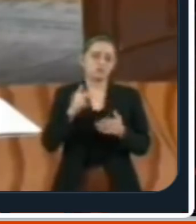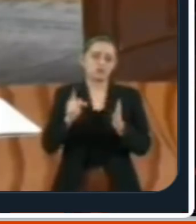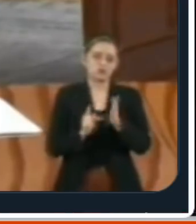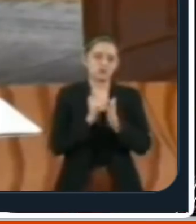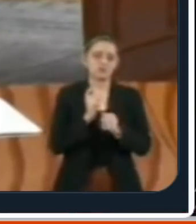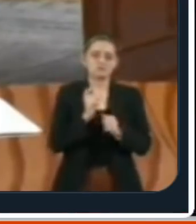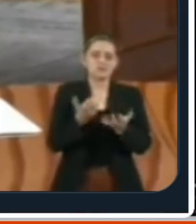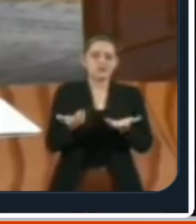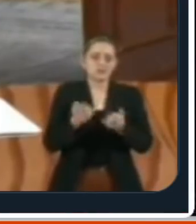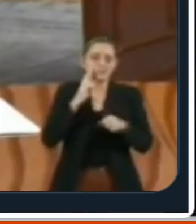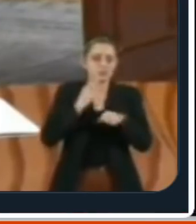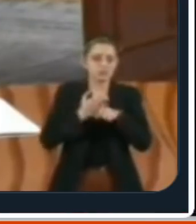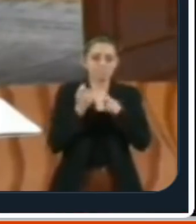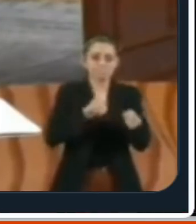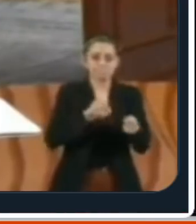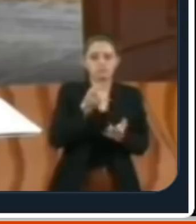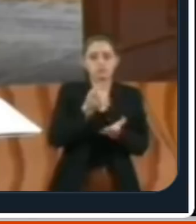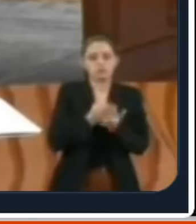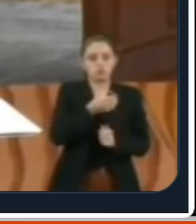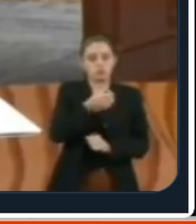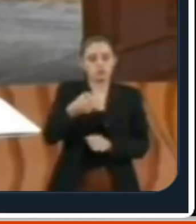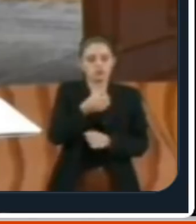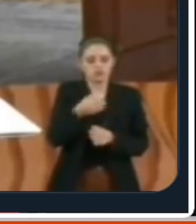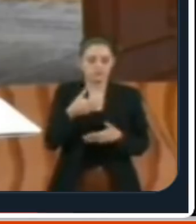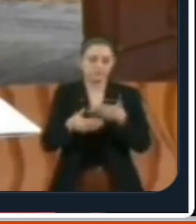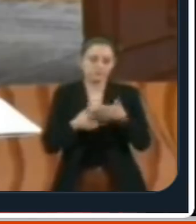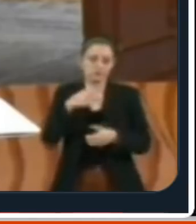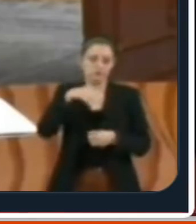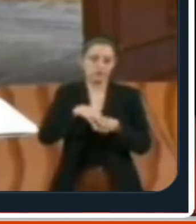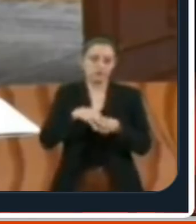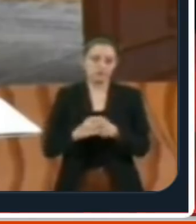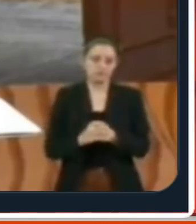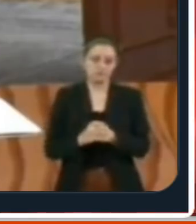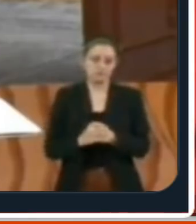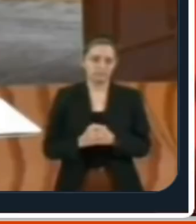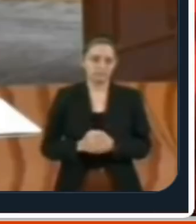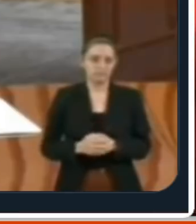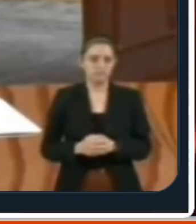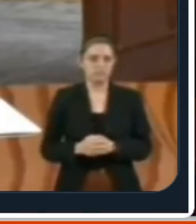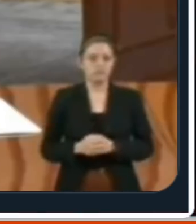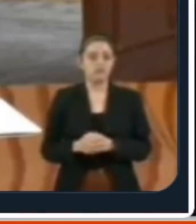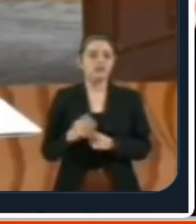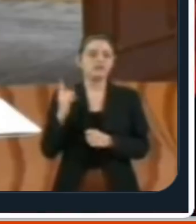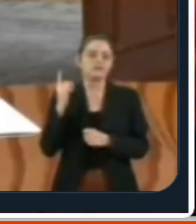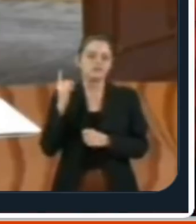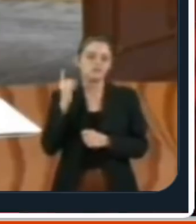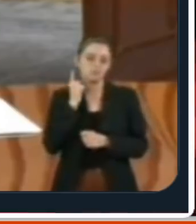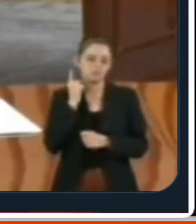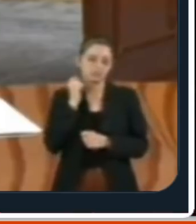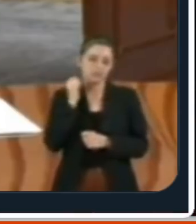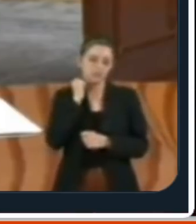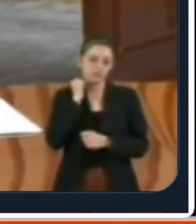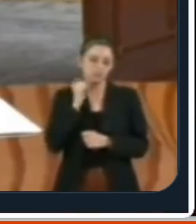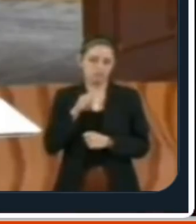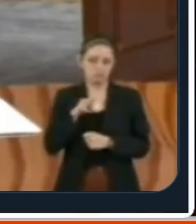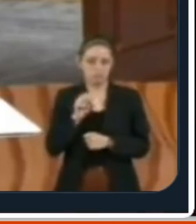de organizar elecciones. No más, pero no menos. Los diputados y